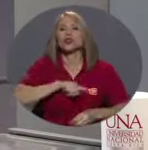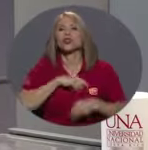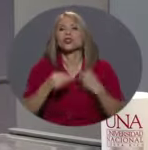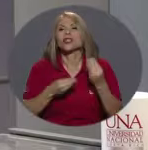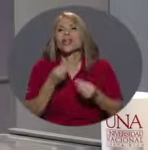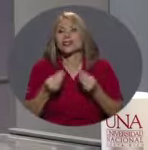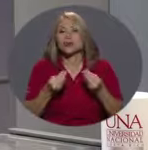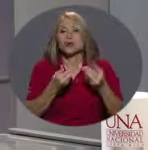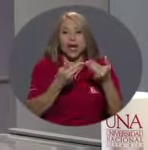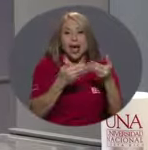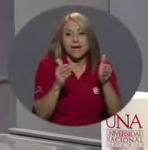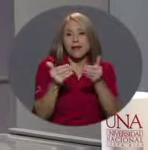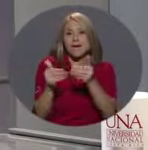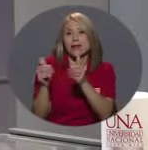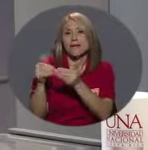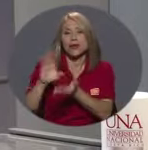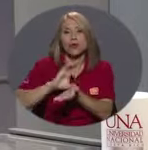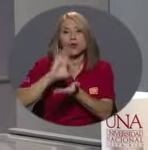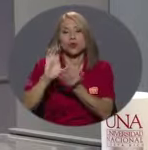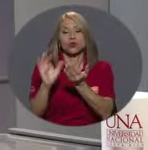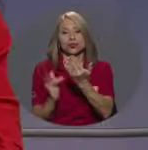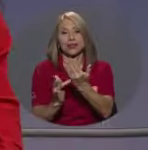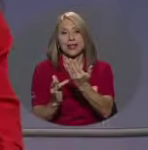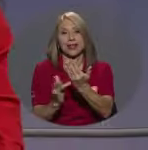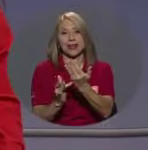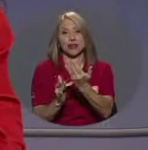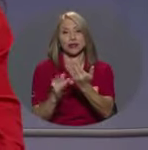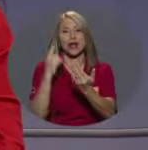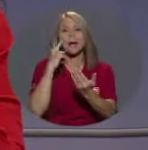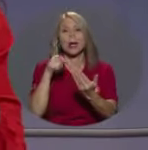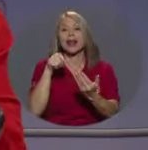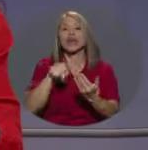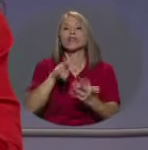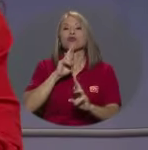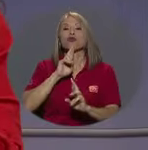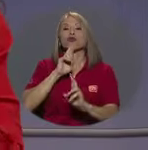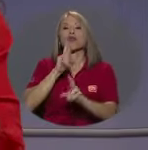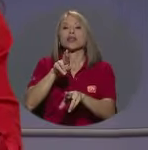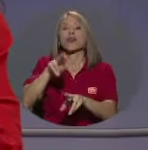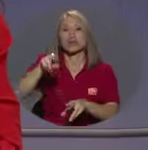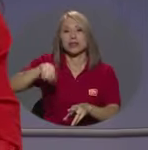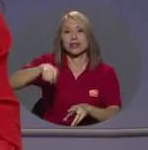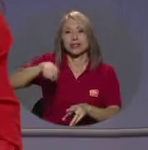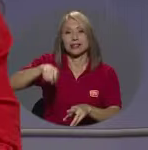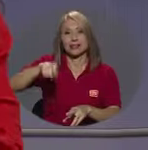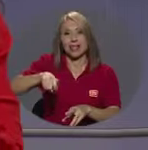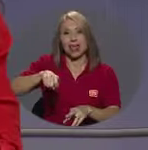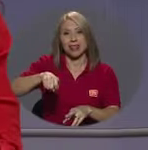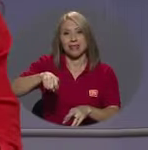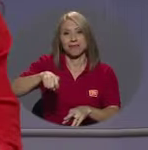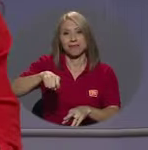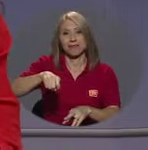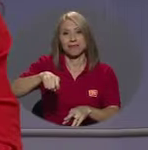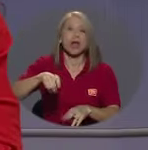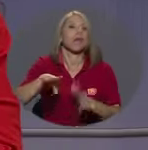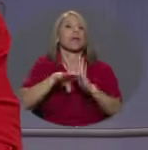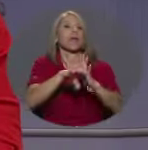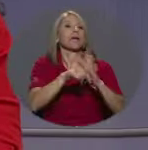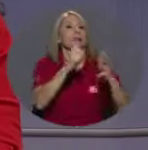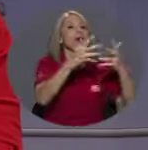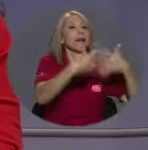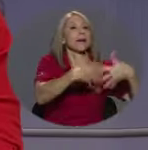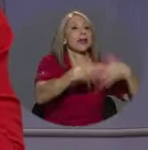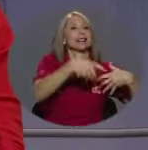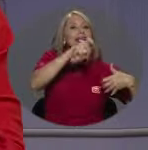ofertas de cursos técnicos que vengan a responder a la necesidad del requerimiento solicitado previamente por